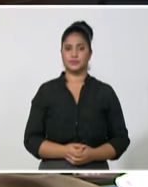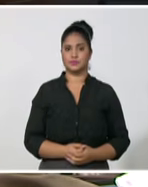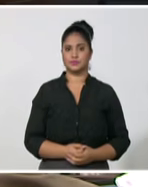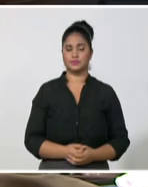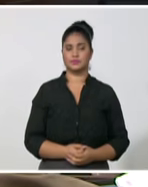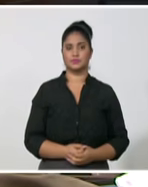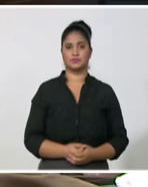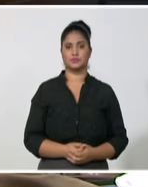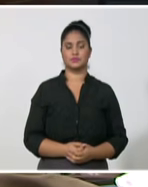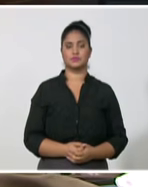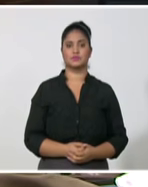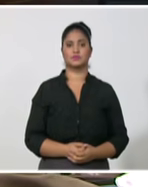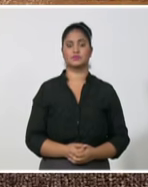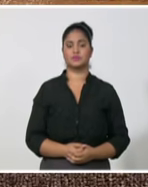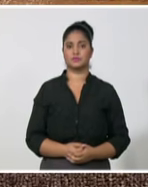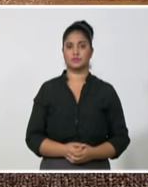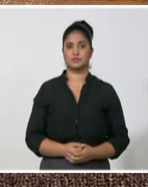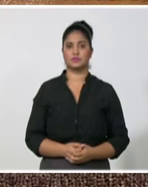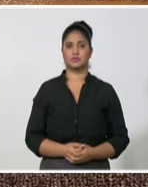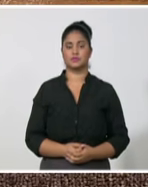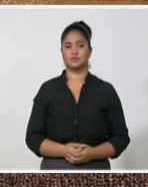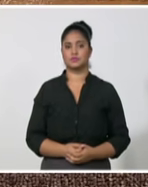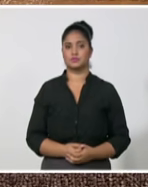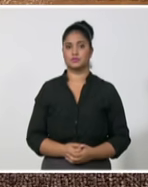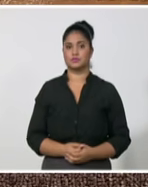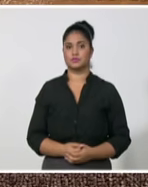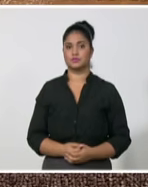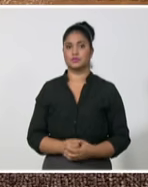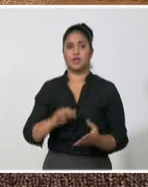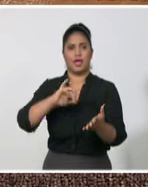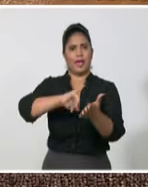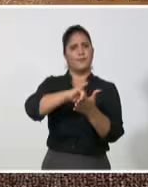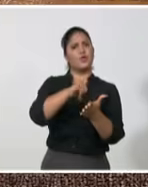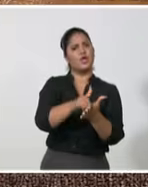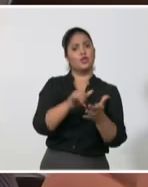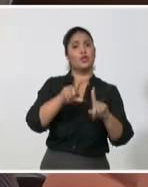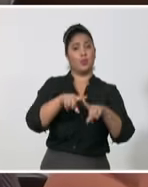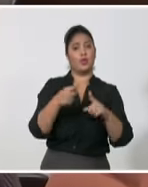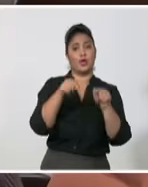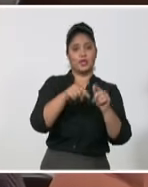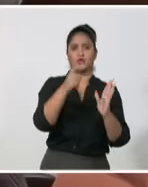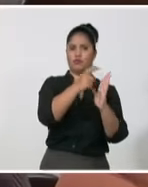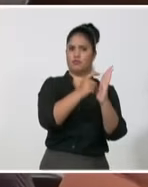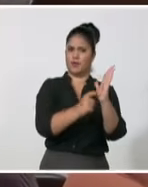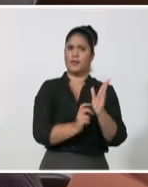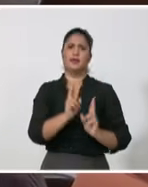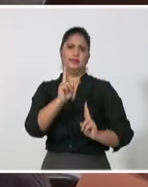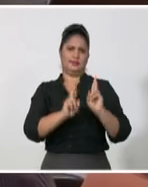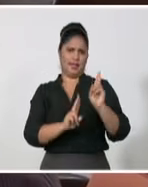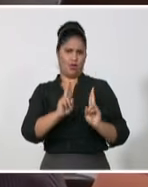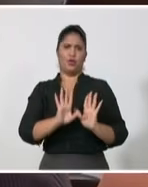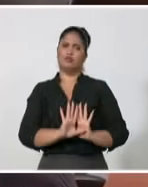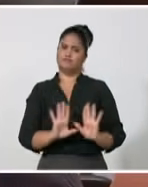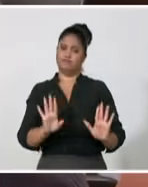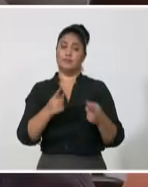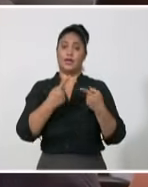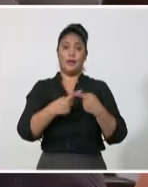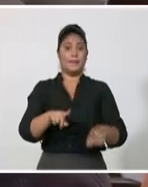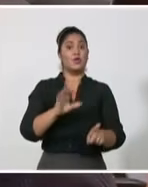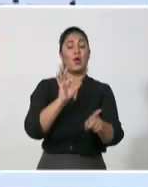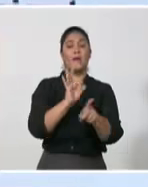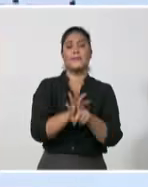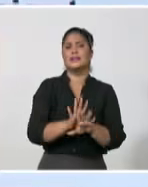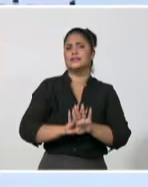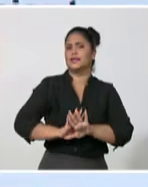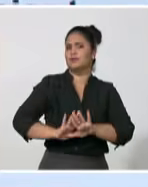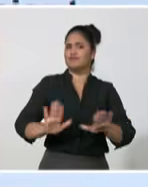es todavía un proyecto pero desde ya esboza los fundamentos y acciones de una estrategia llamada a perfeccionar la política de cuadros en